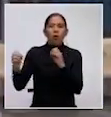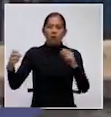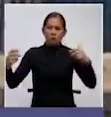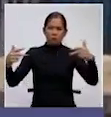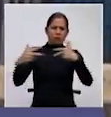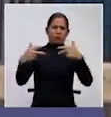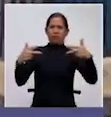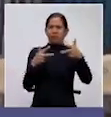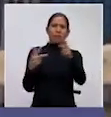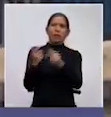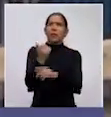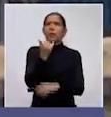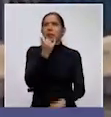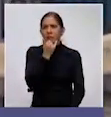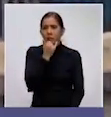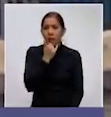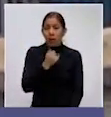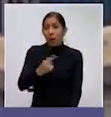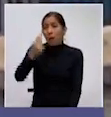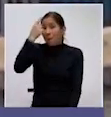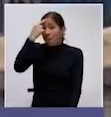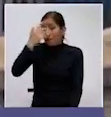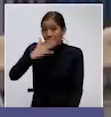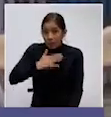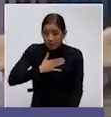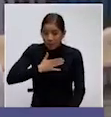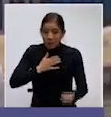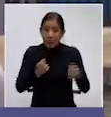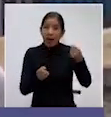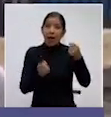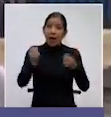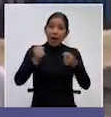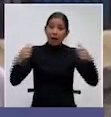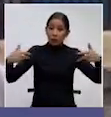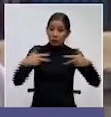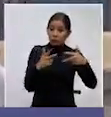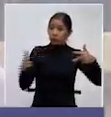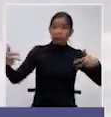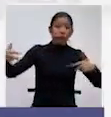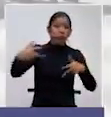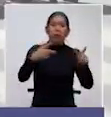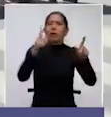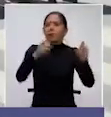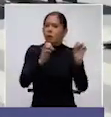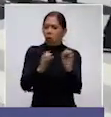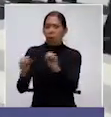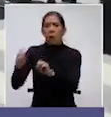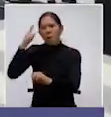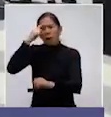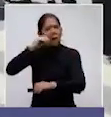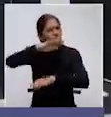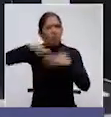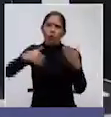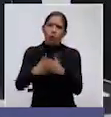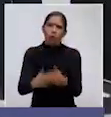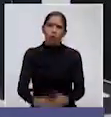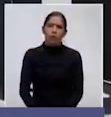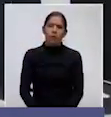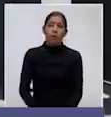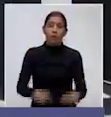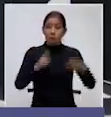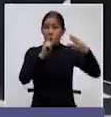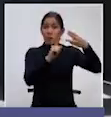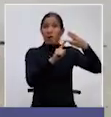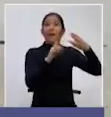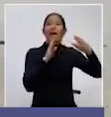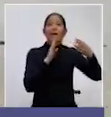mí estaría bien el desordenamiento, ¿no? Para mí, pero también debía ser para todos. Se habló de la prestación de servicios